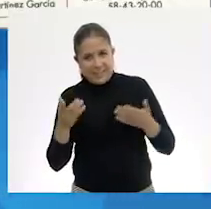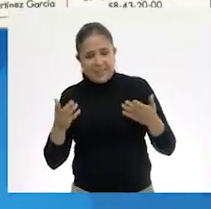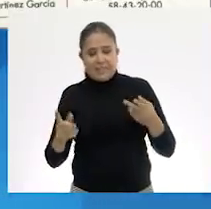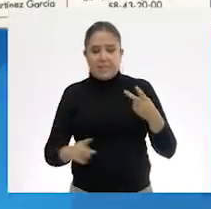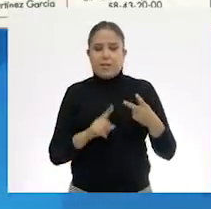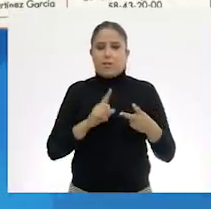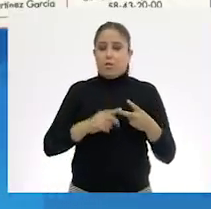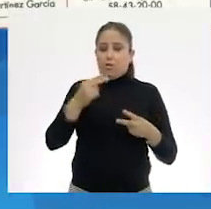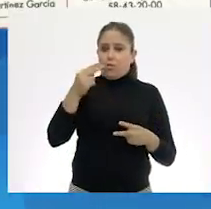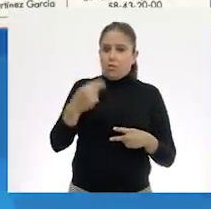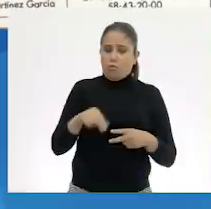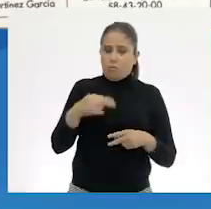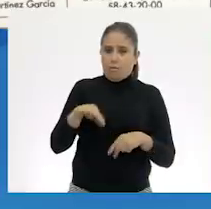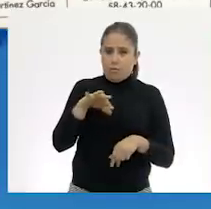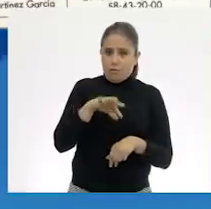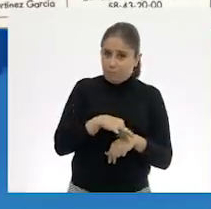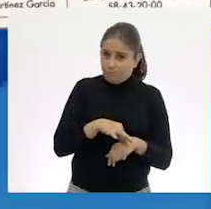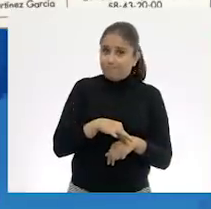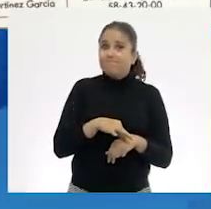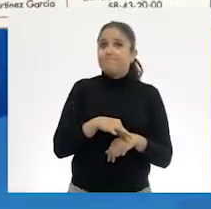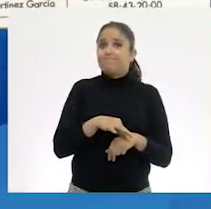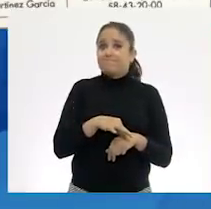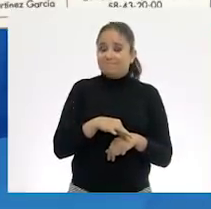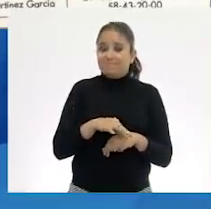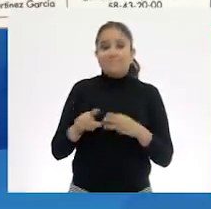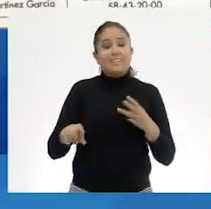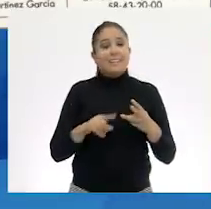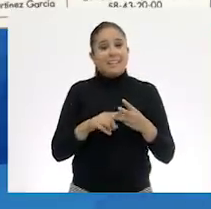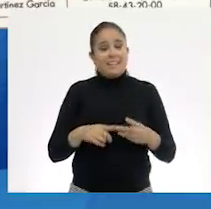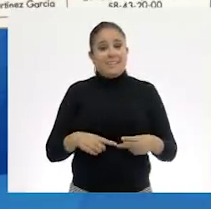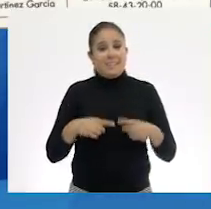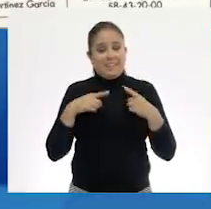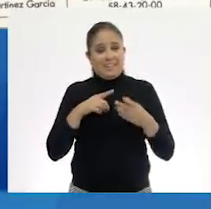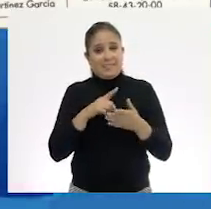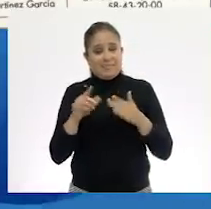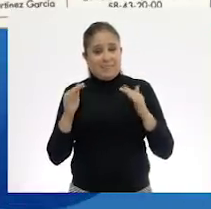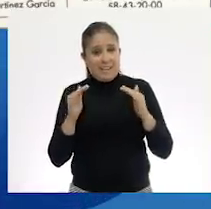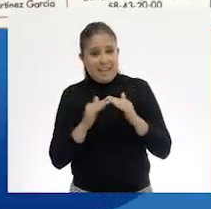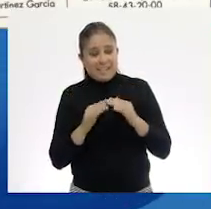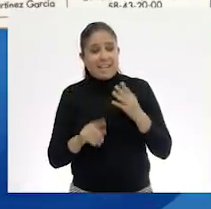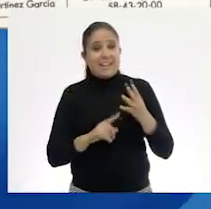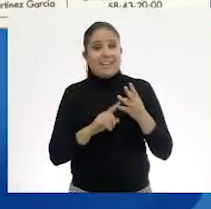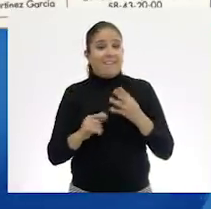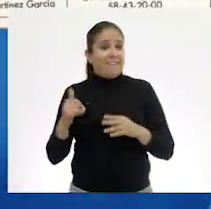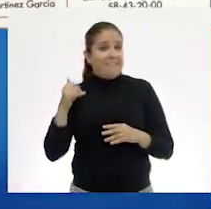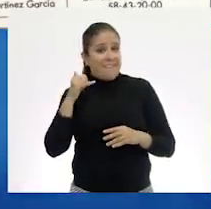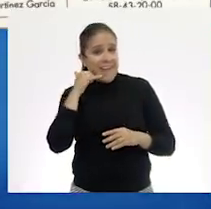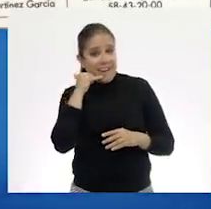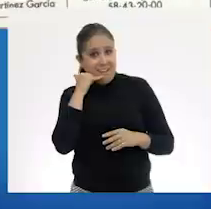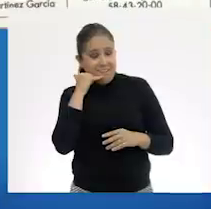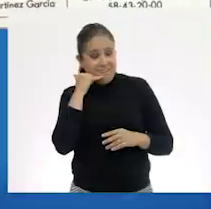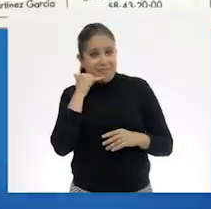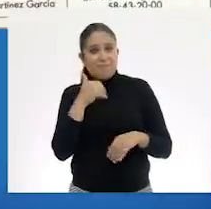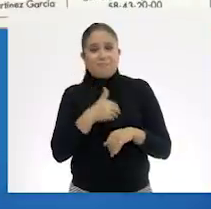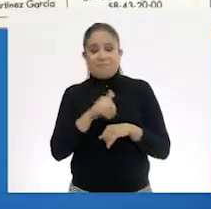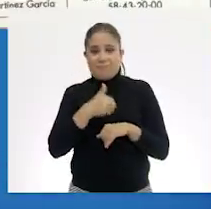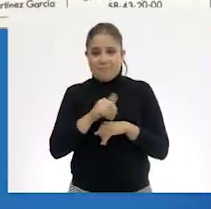Nombre del médico. Ajá. Dirección y teléfono del